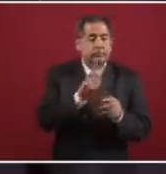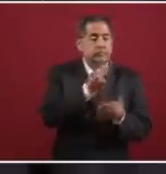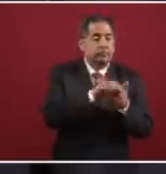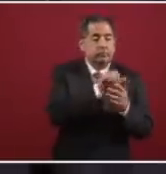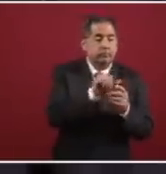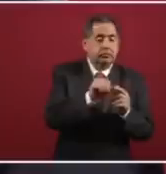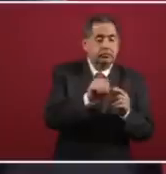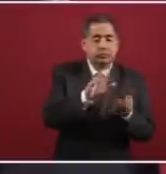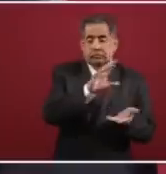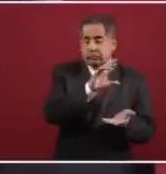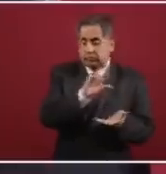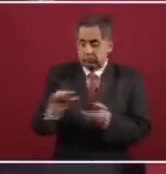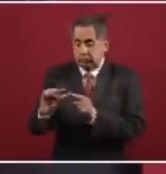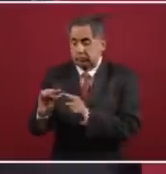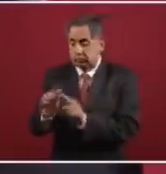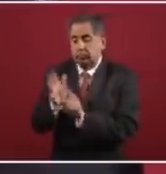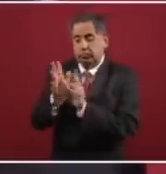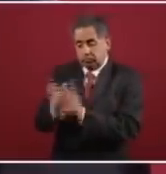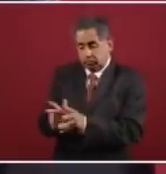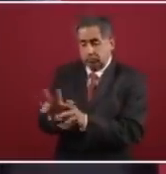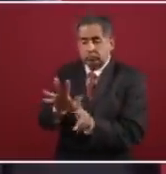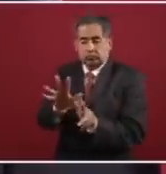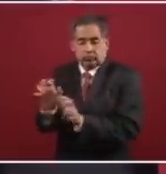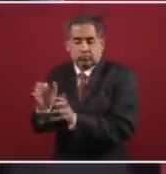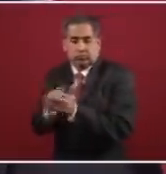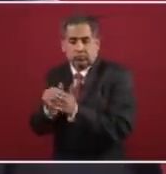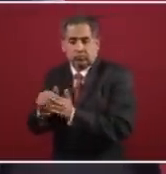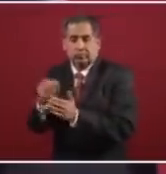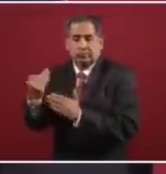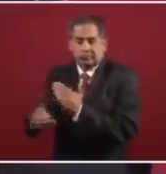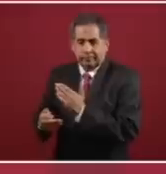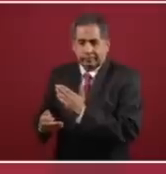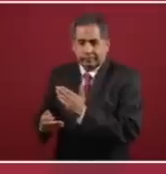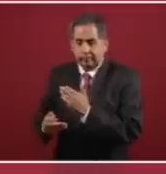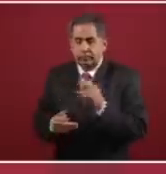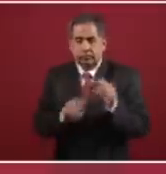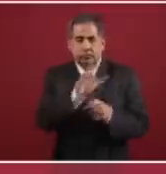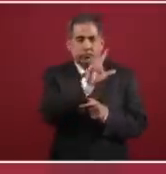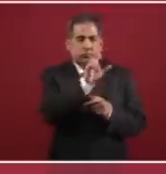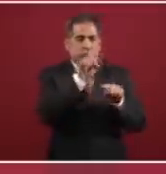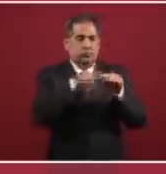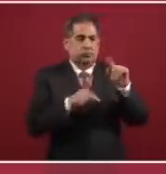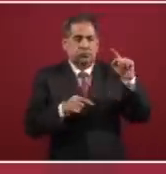Sí, se reduce a 800. No se reduce 800.